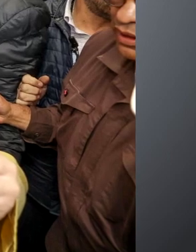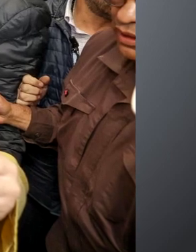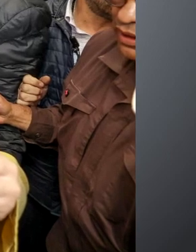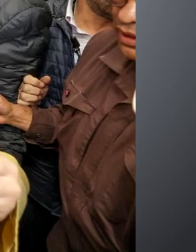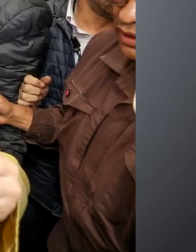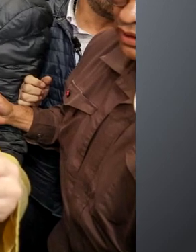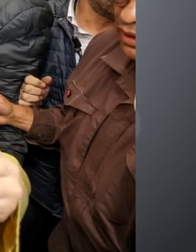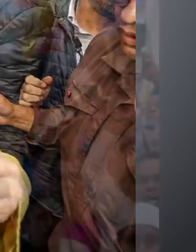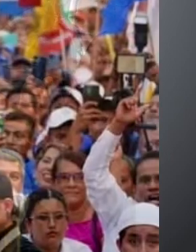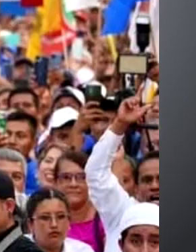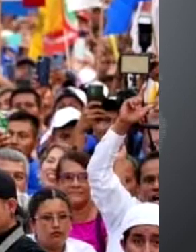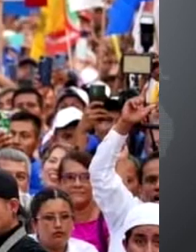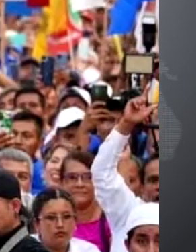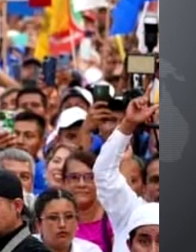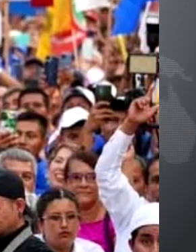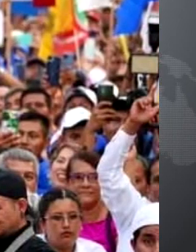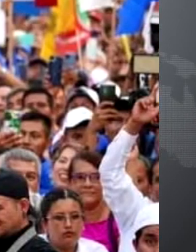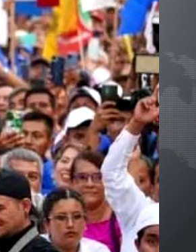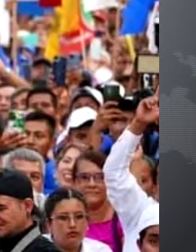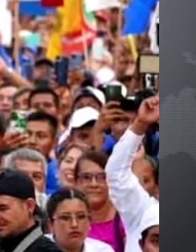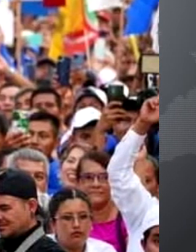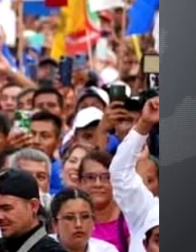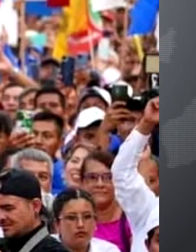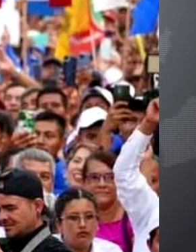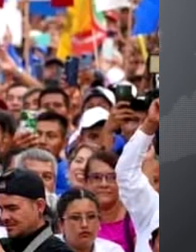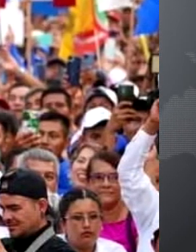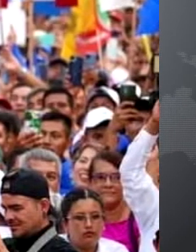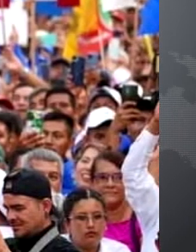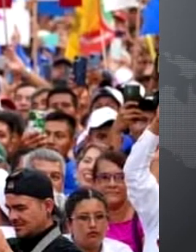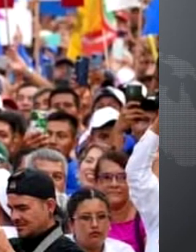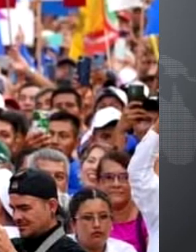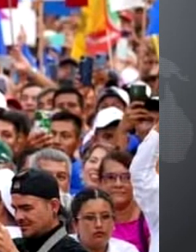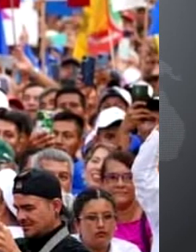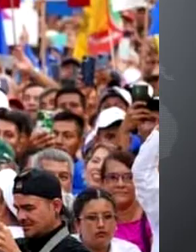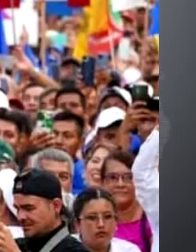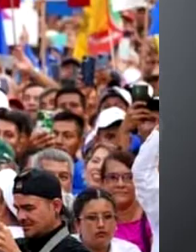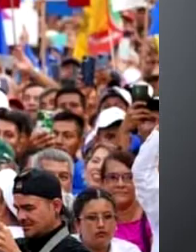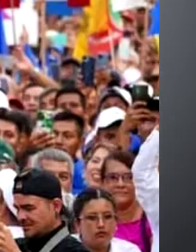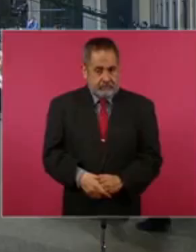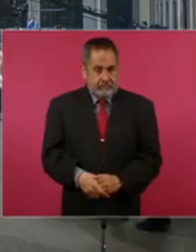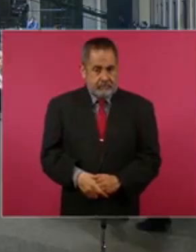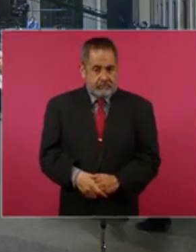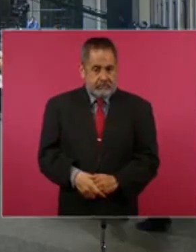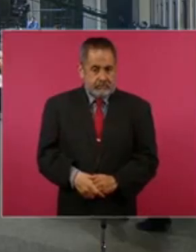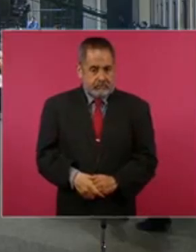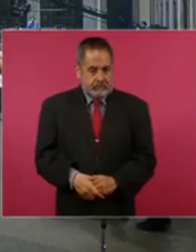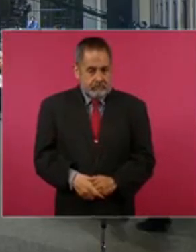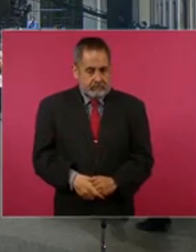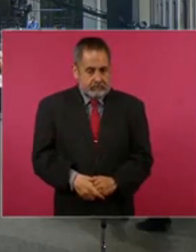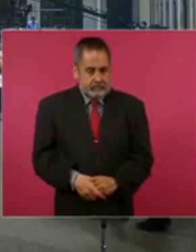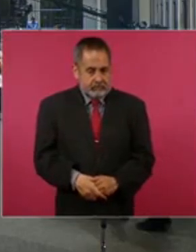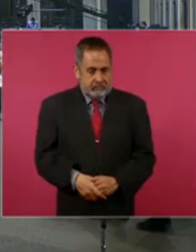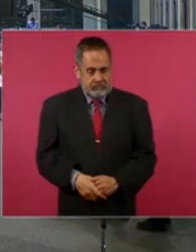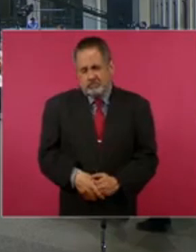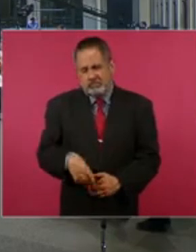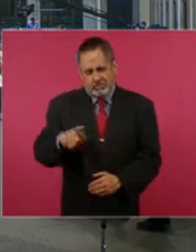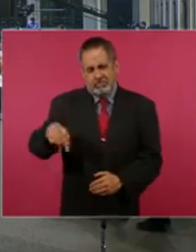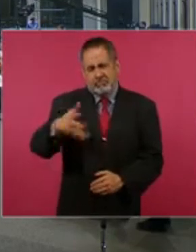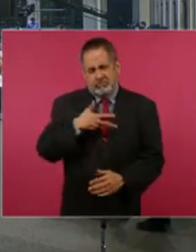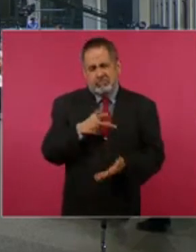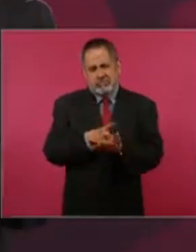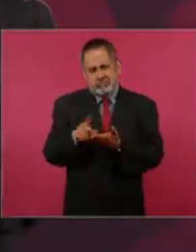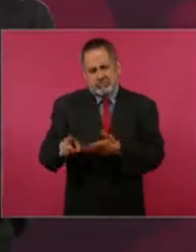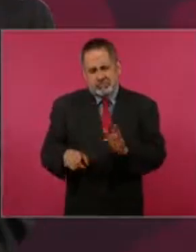el jefe del Ejecutivo Federal manifestó a la excandidata presidencial a que siga su camino. Pues tienen todo su derecho,